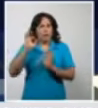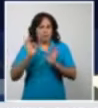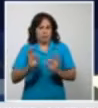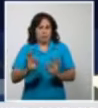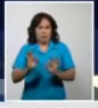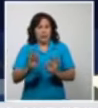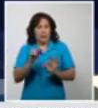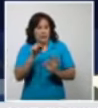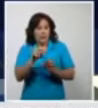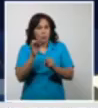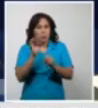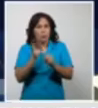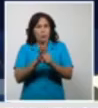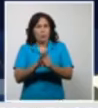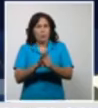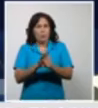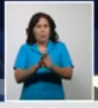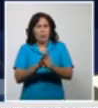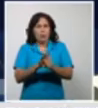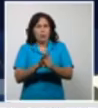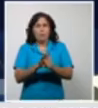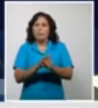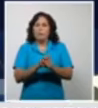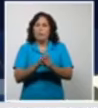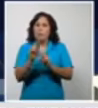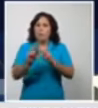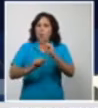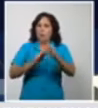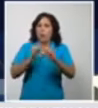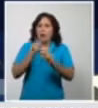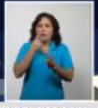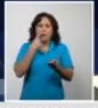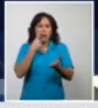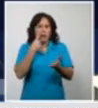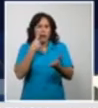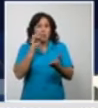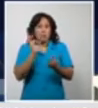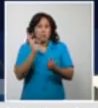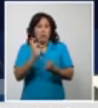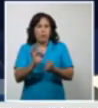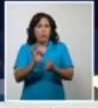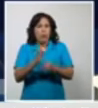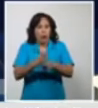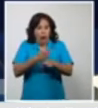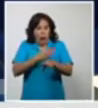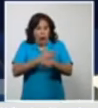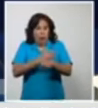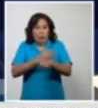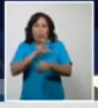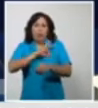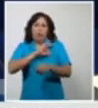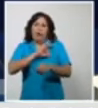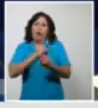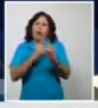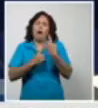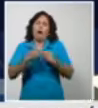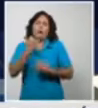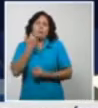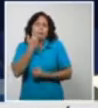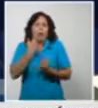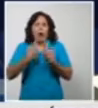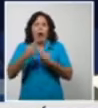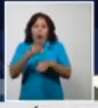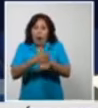que comienza a ser detectable incluso antes de que comiencen los síntomas de la